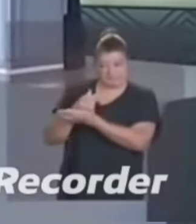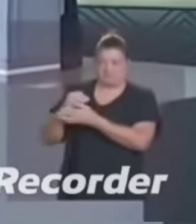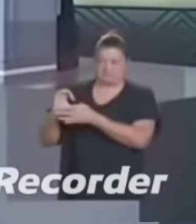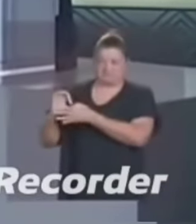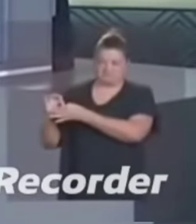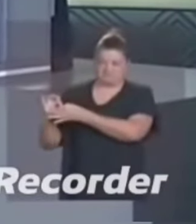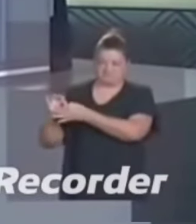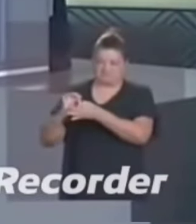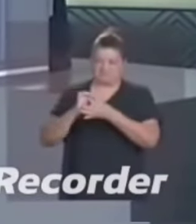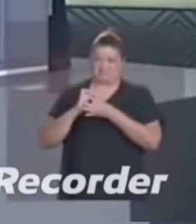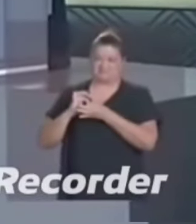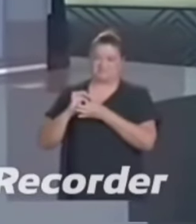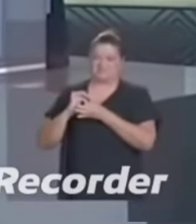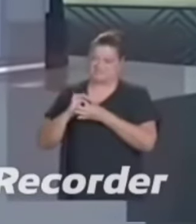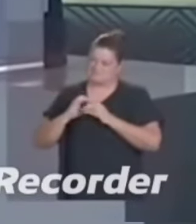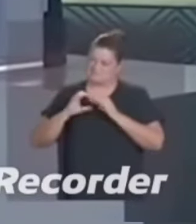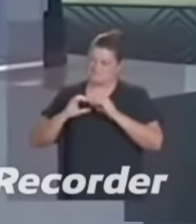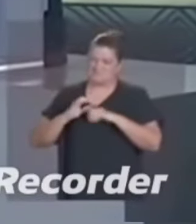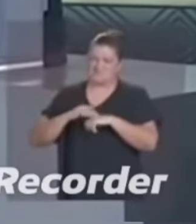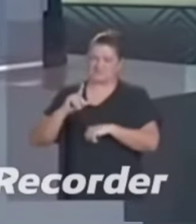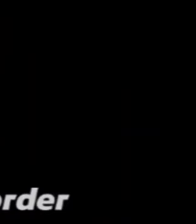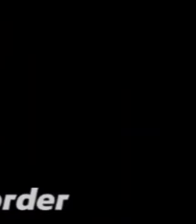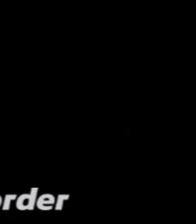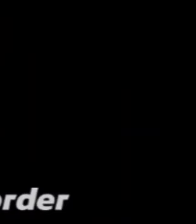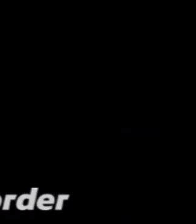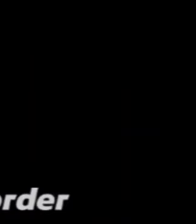es salado. Candidato.